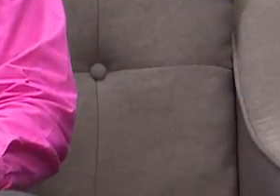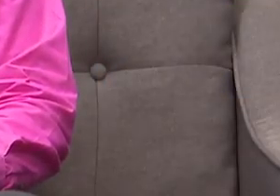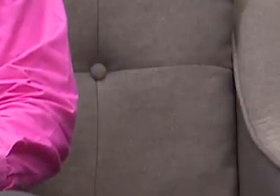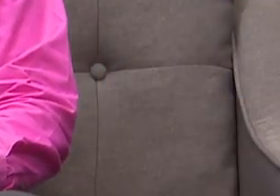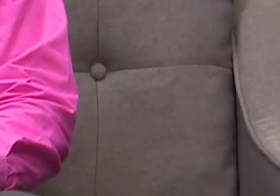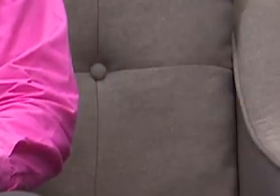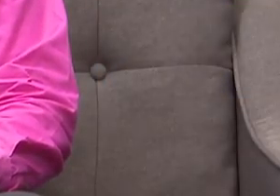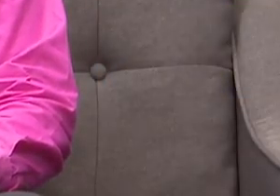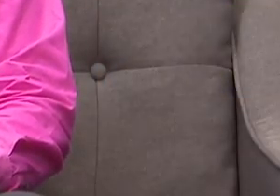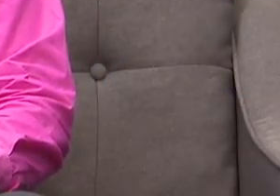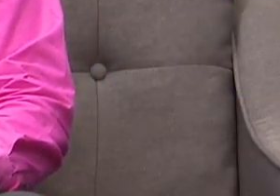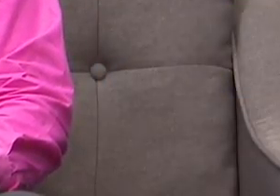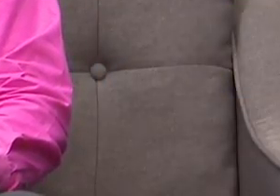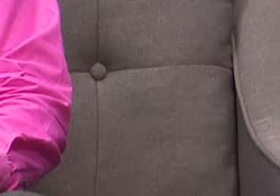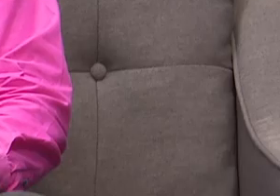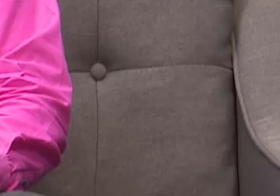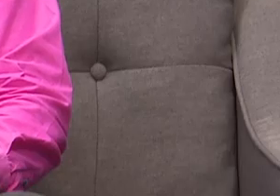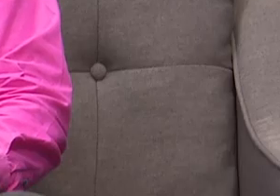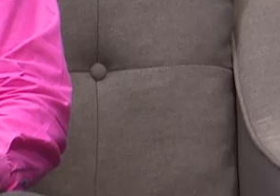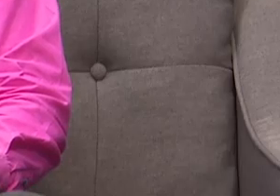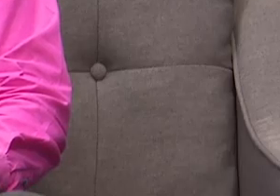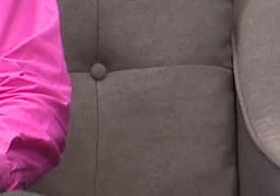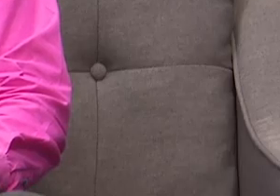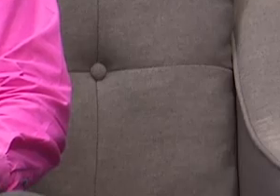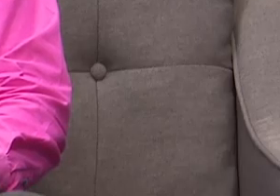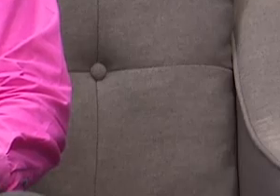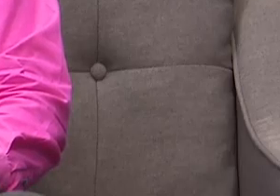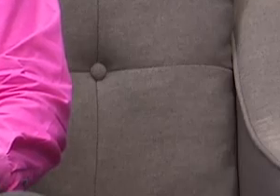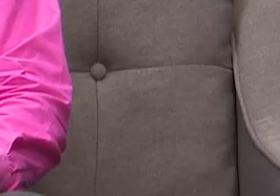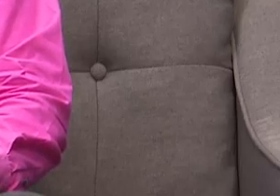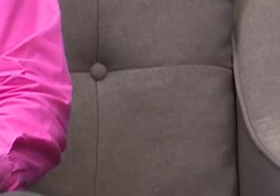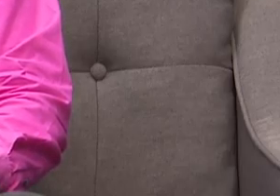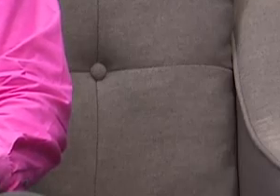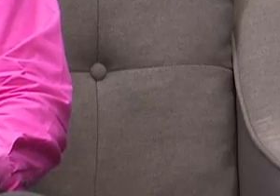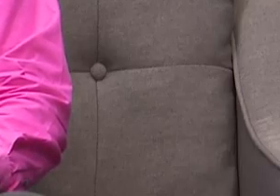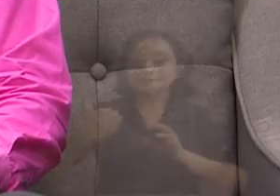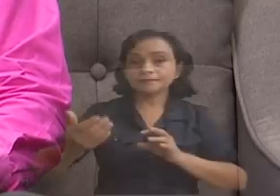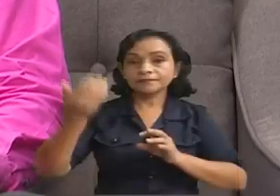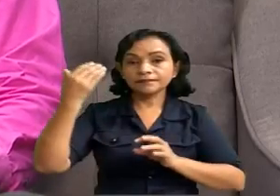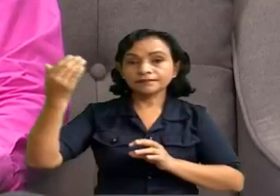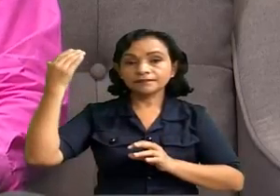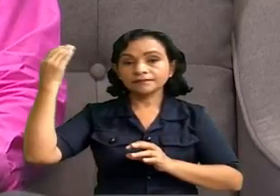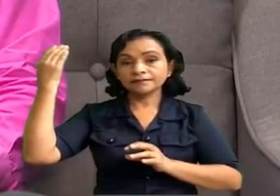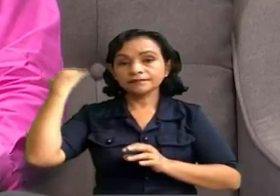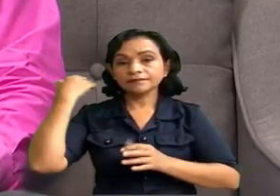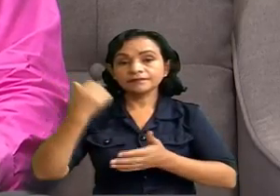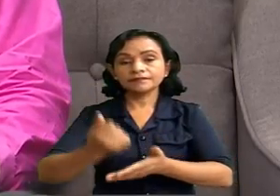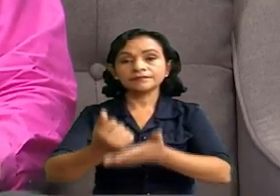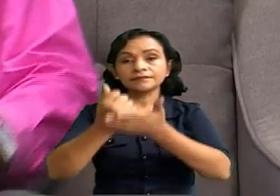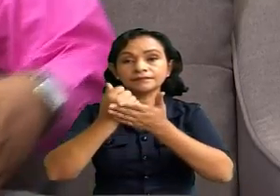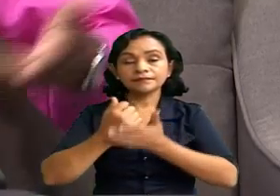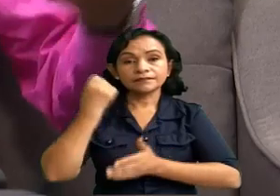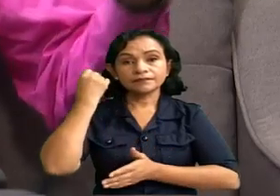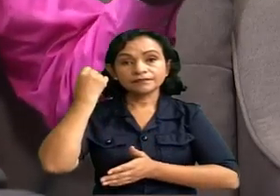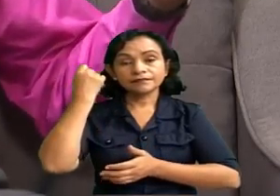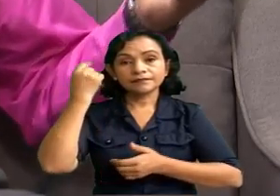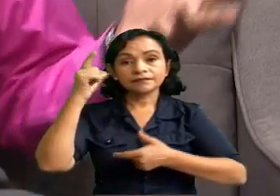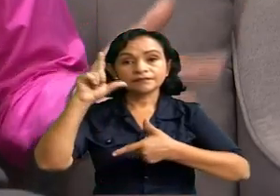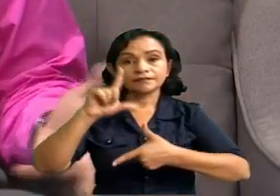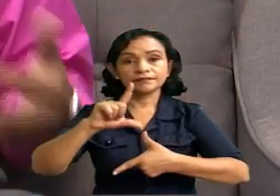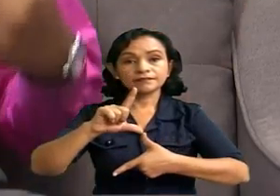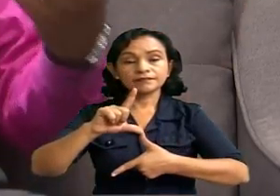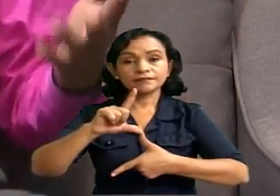Y bien, ahí estaba precisamente un reportaje biográfico, pero también que nos ayuda a entender esa vinculación de Chávez con América Latina, pero